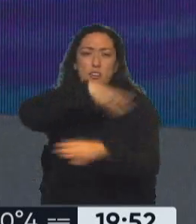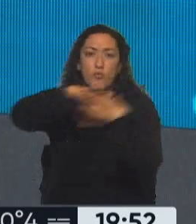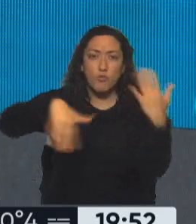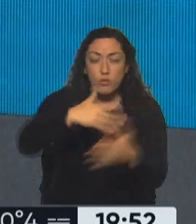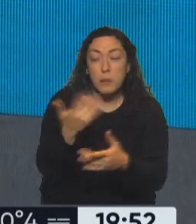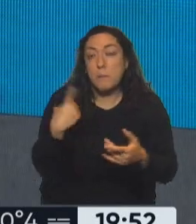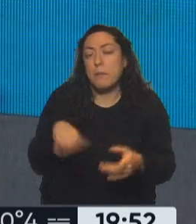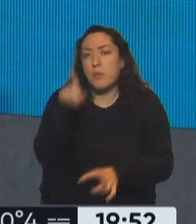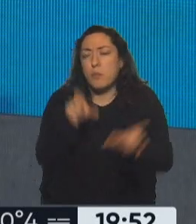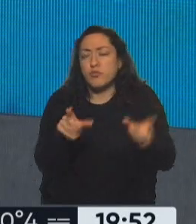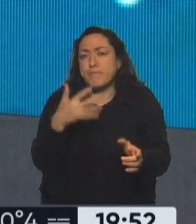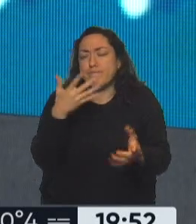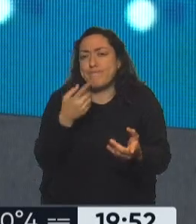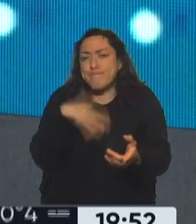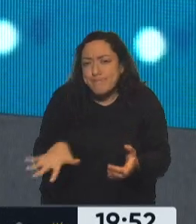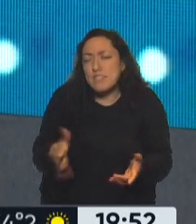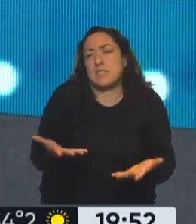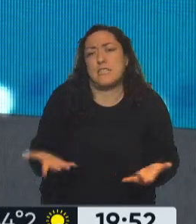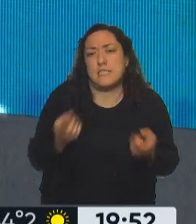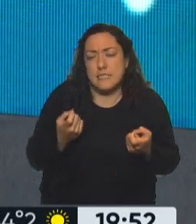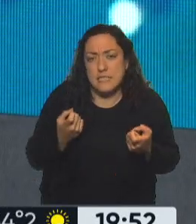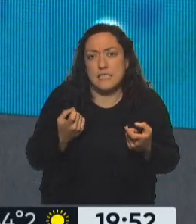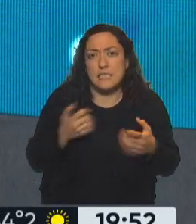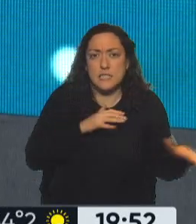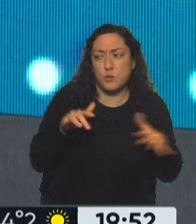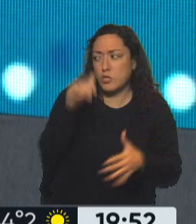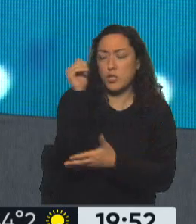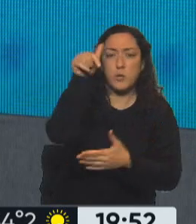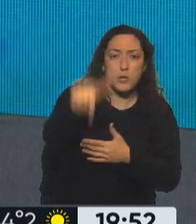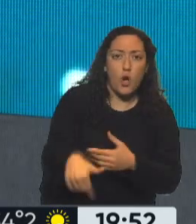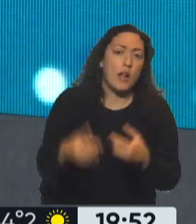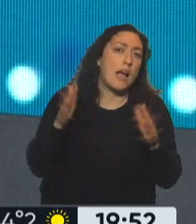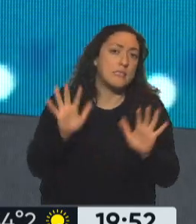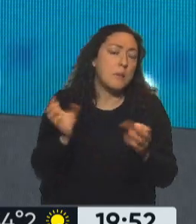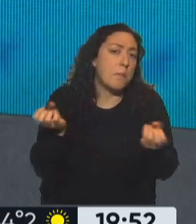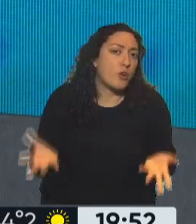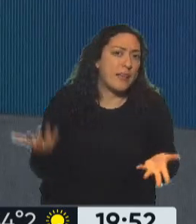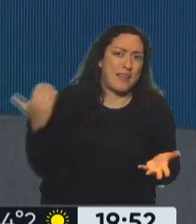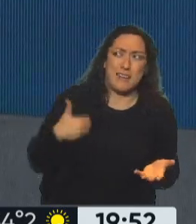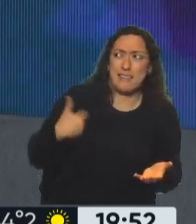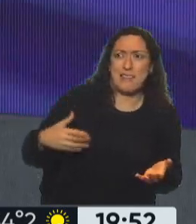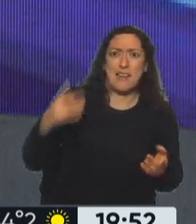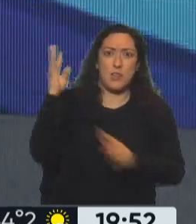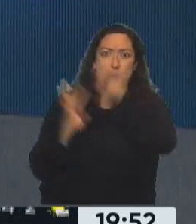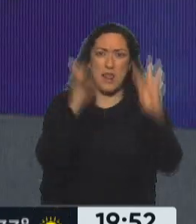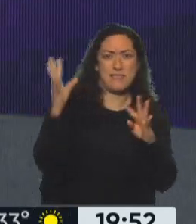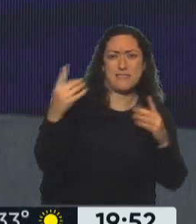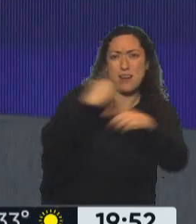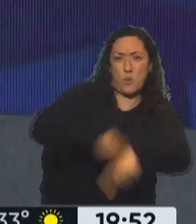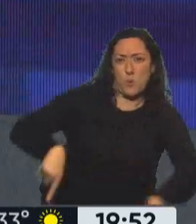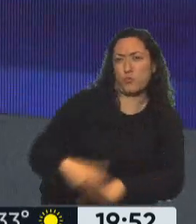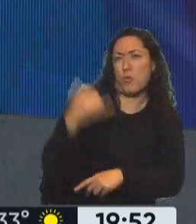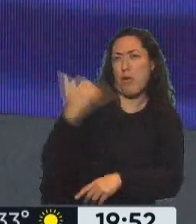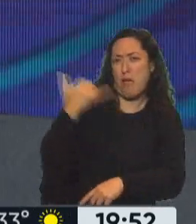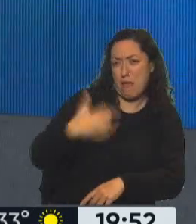hay una necesidad de entender por qué estamos como estamos, siendo que Argentina es un país más que rico en recursos naturales. ¿Vos creés que